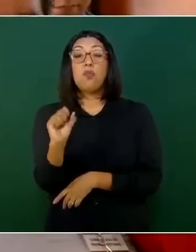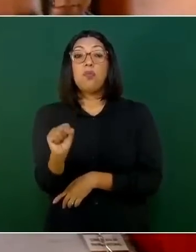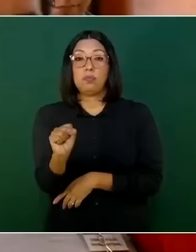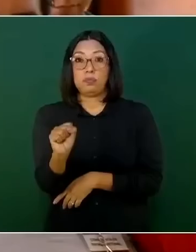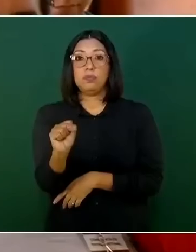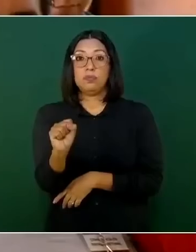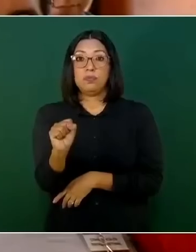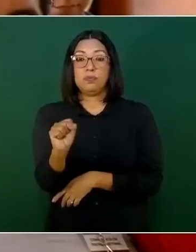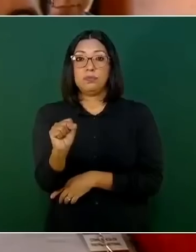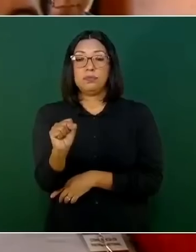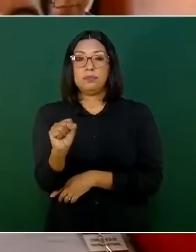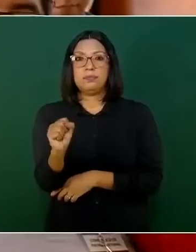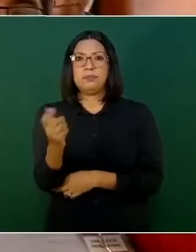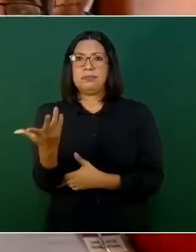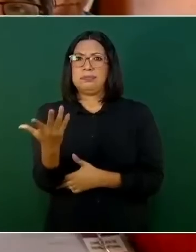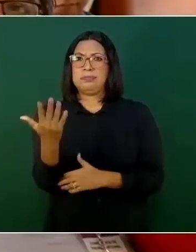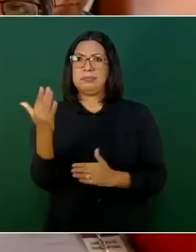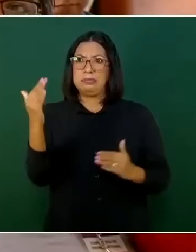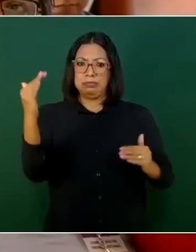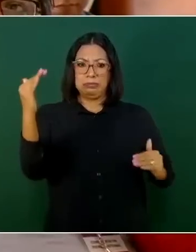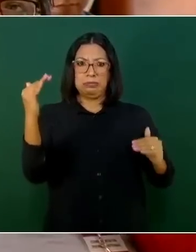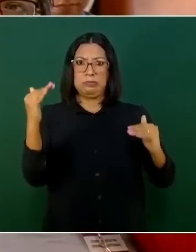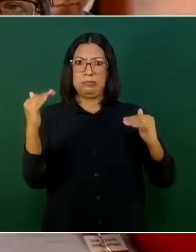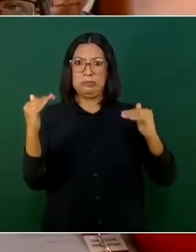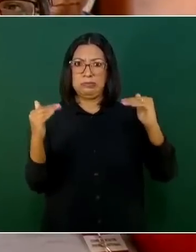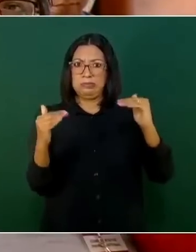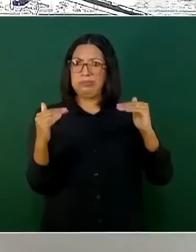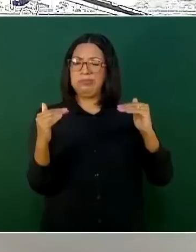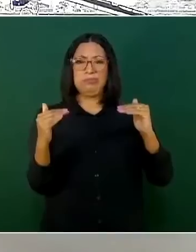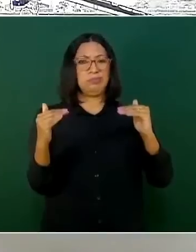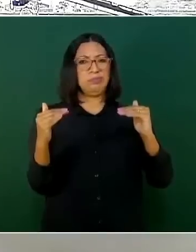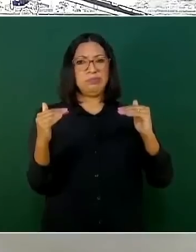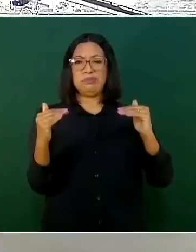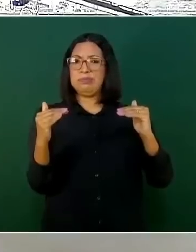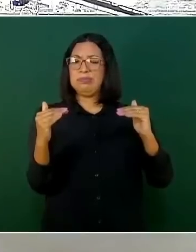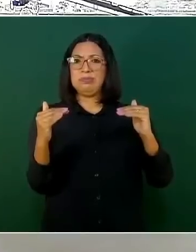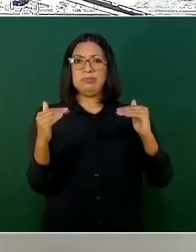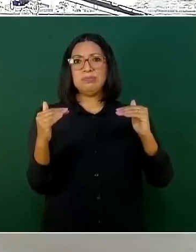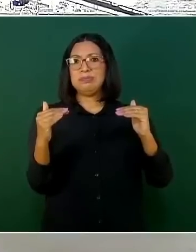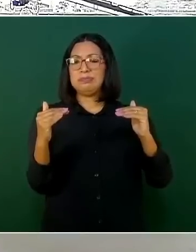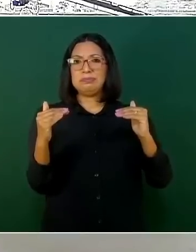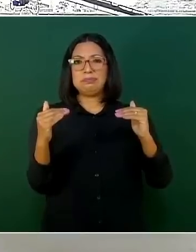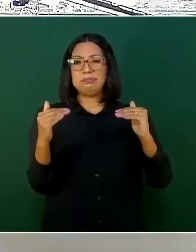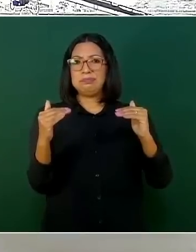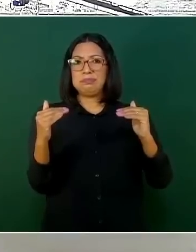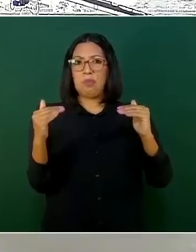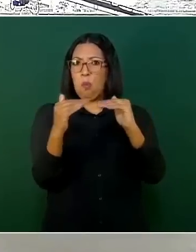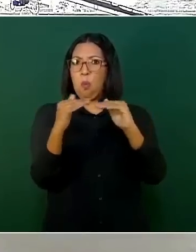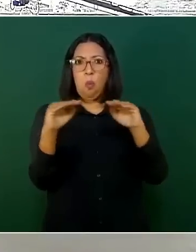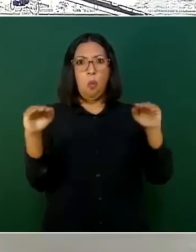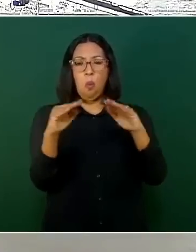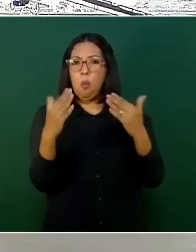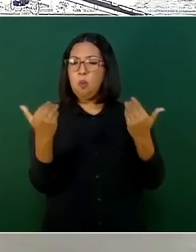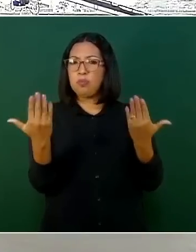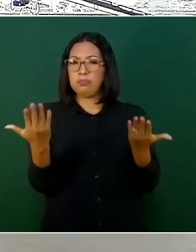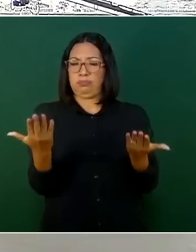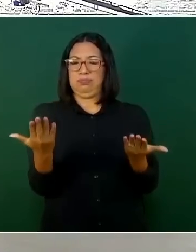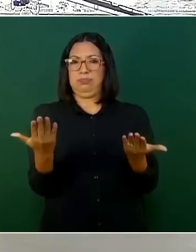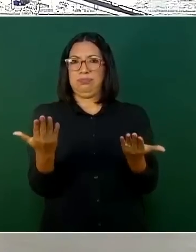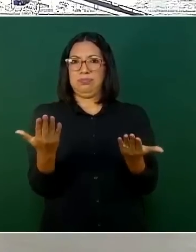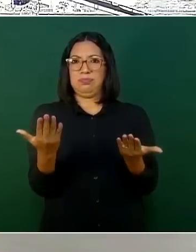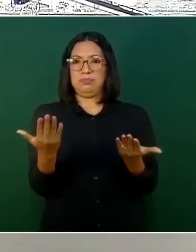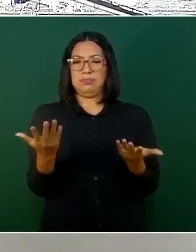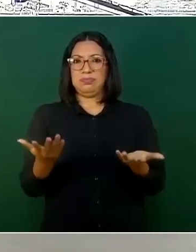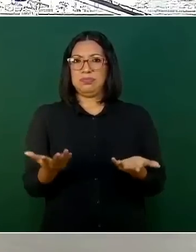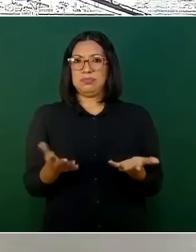Entonces, no corresponde esa, pues, ¿qué le diré? Esa bonanza que tiene